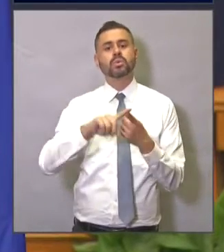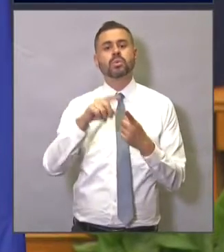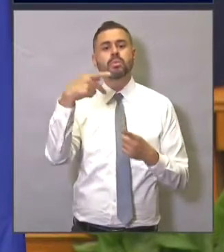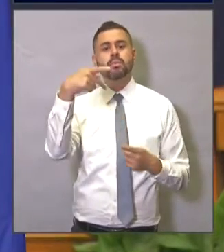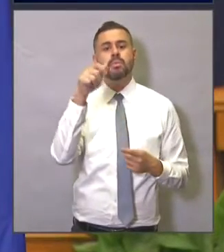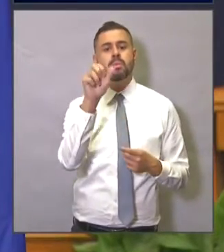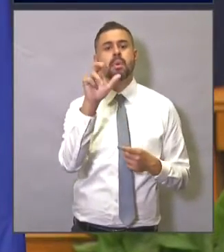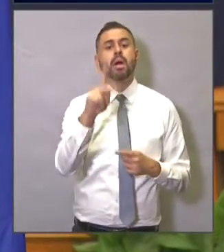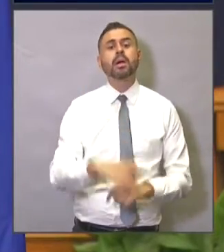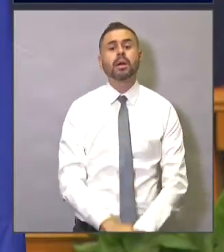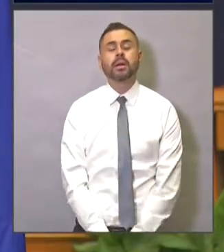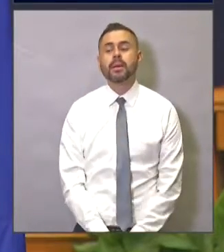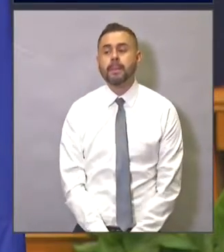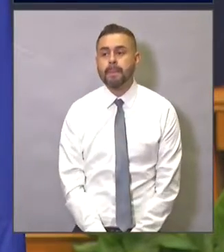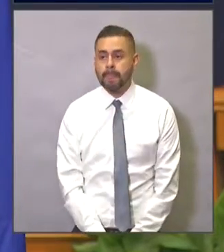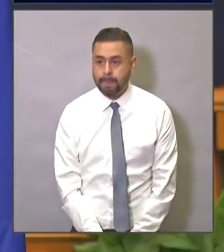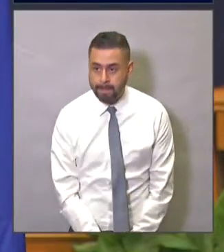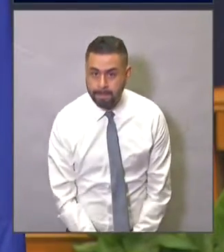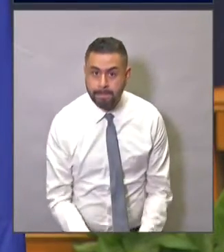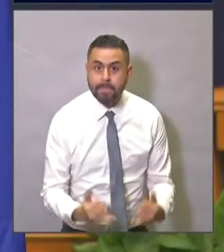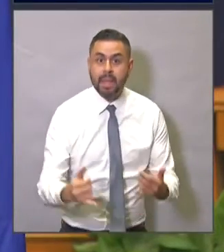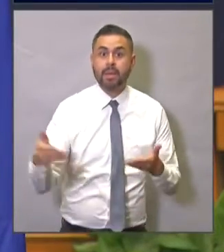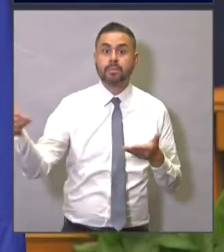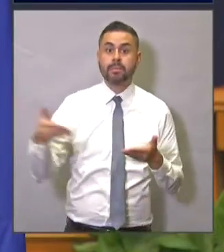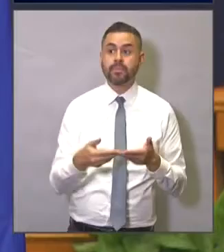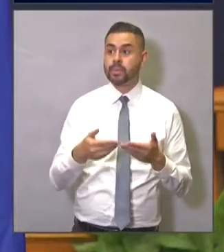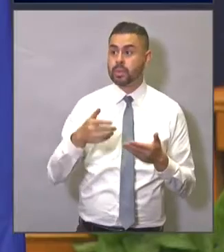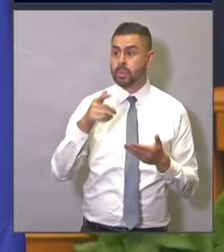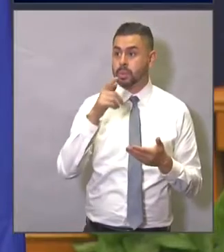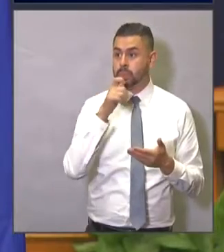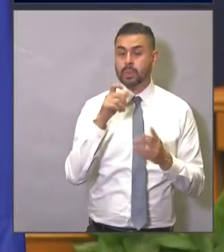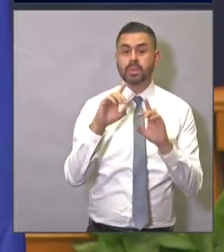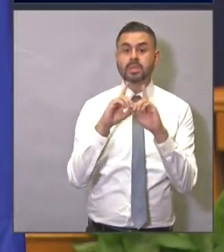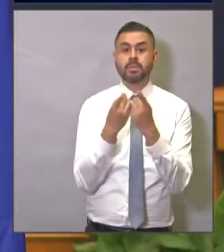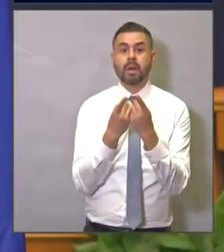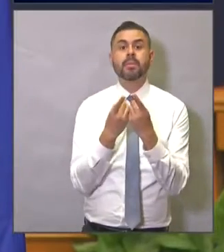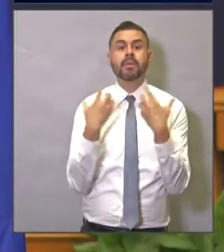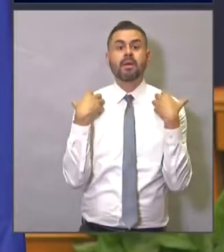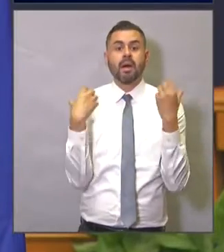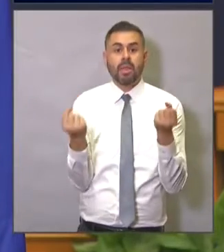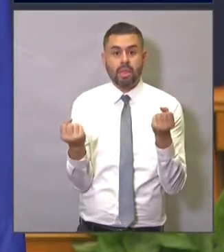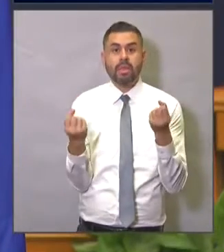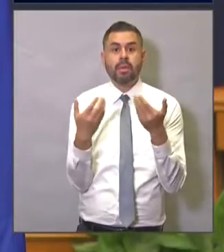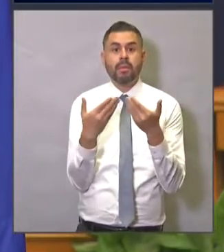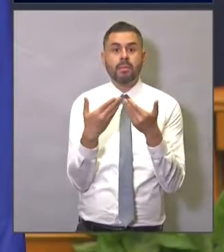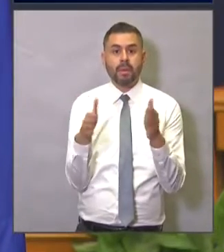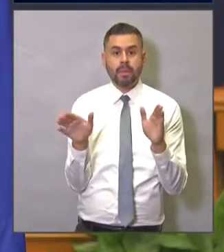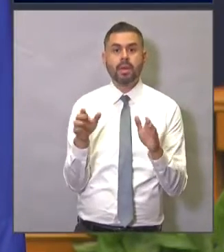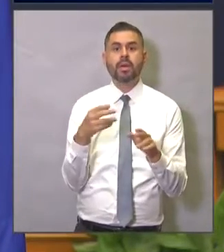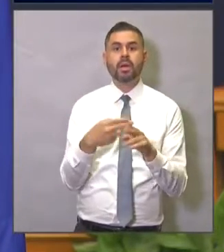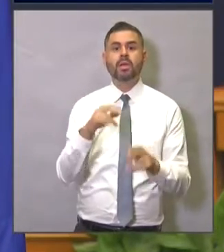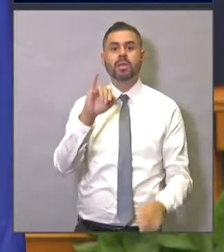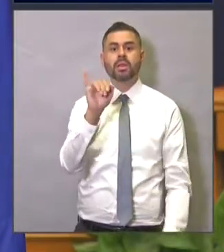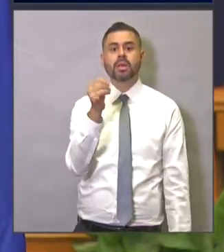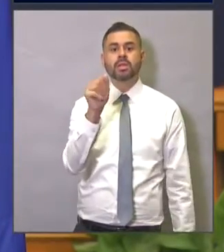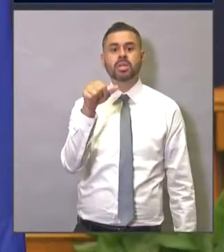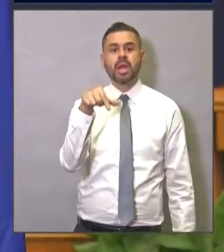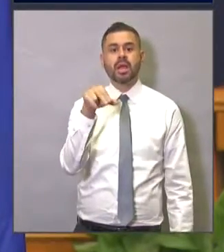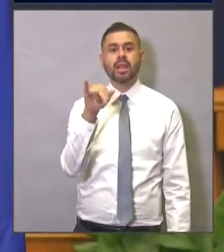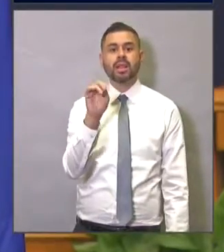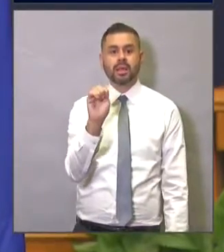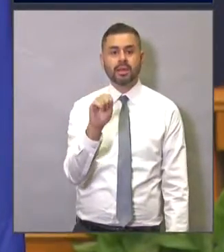me gustaría presentar a nuestra representante del Departamento de Salud Pública, Jacqueline Valenzuela.